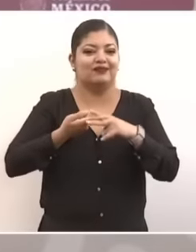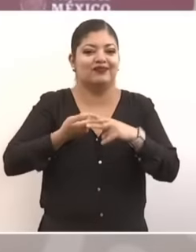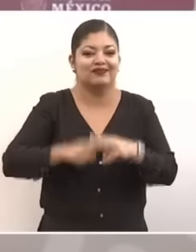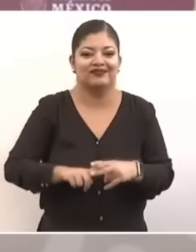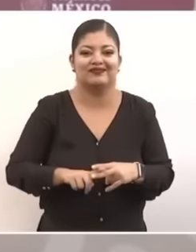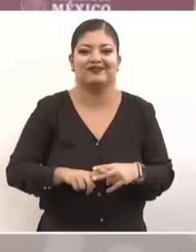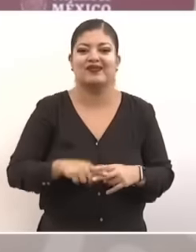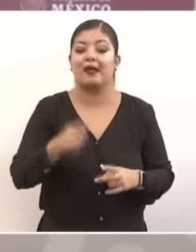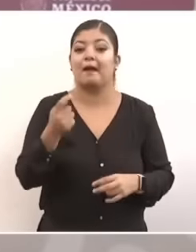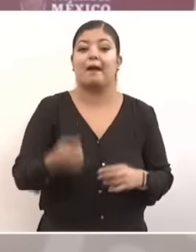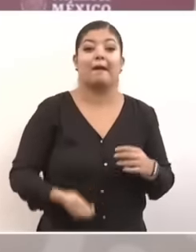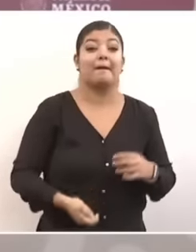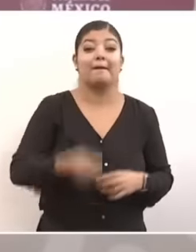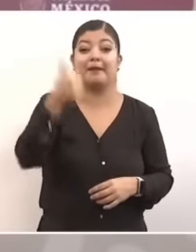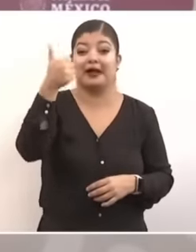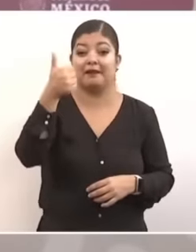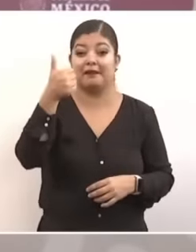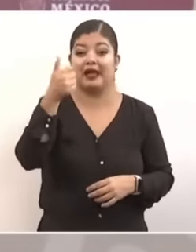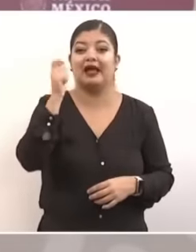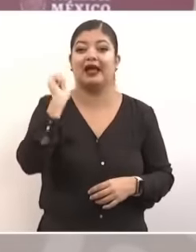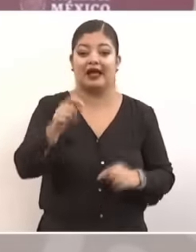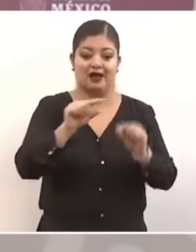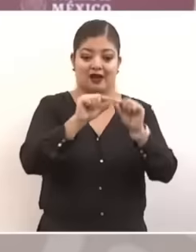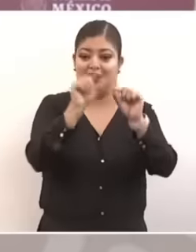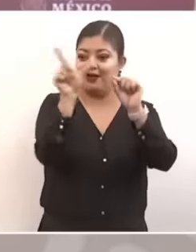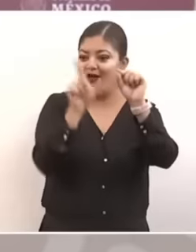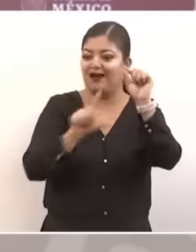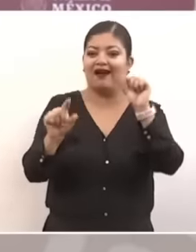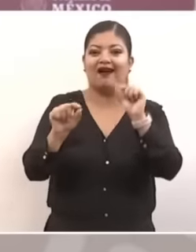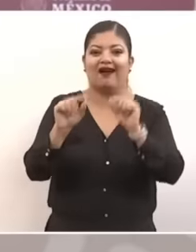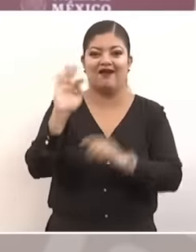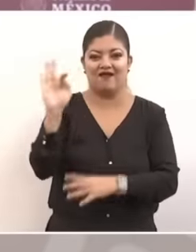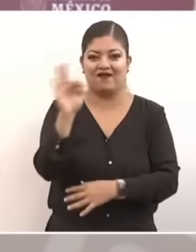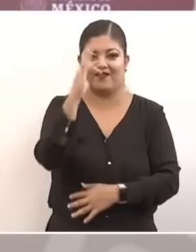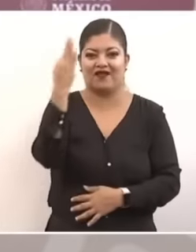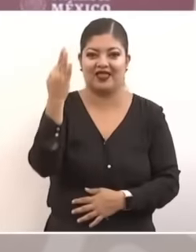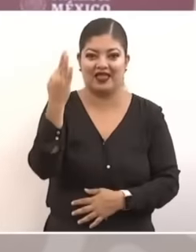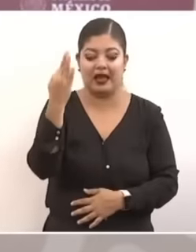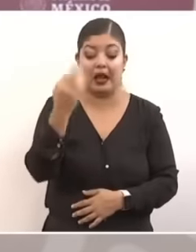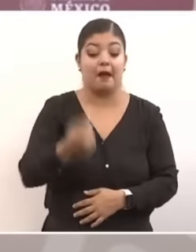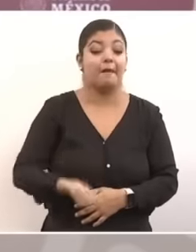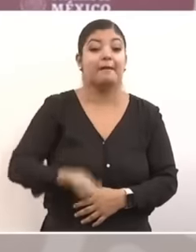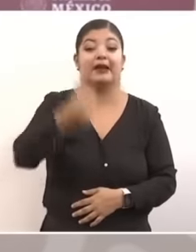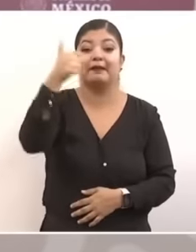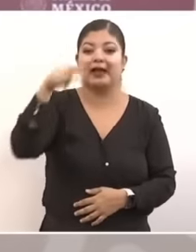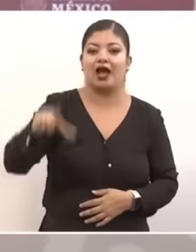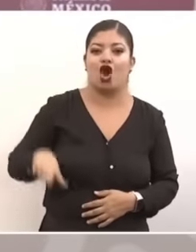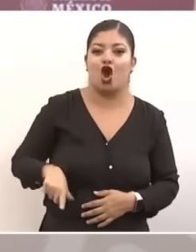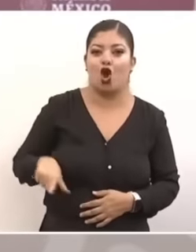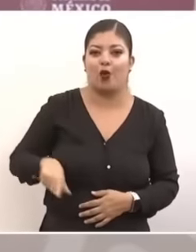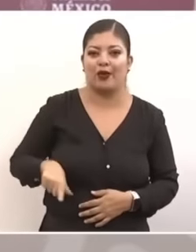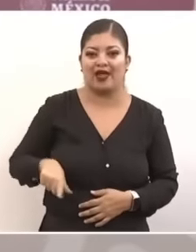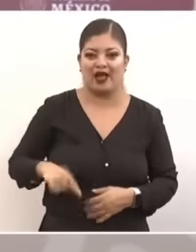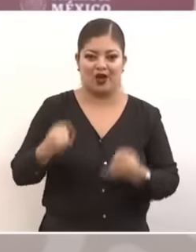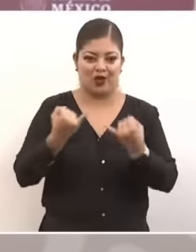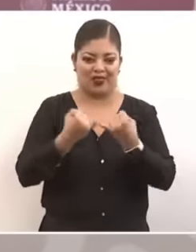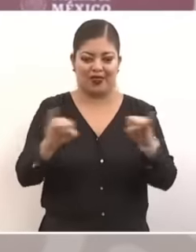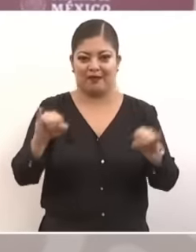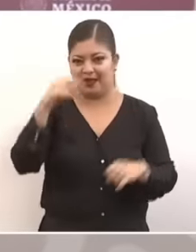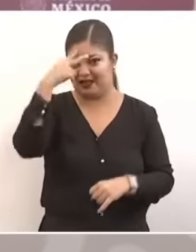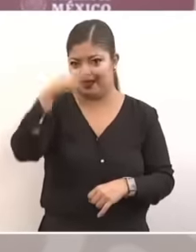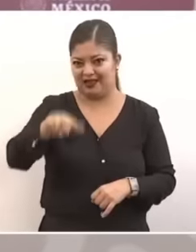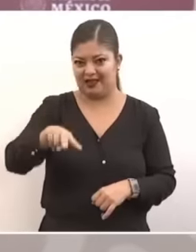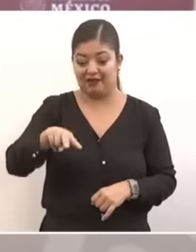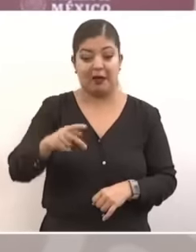la primera República Federal, el primer gobierno independiente de México,